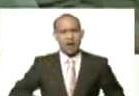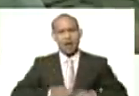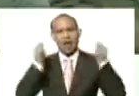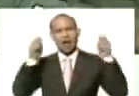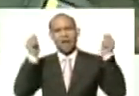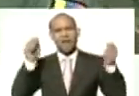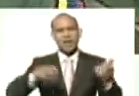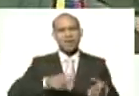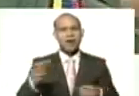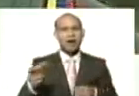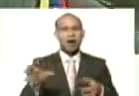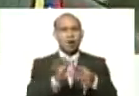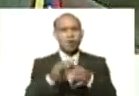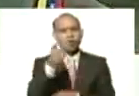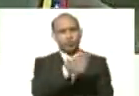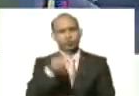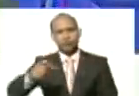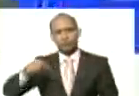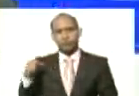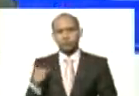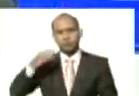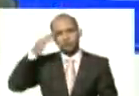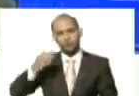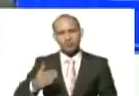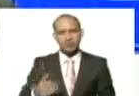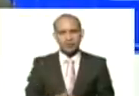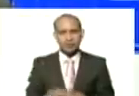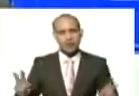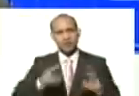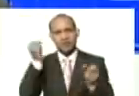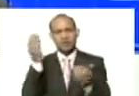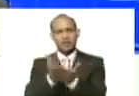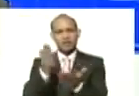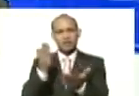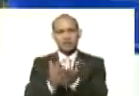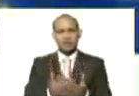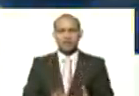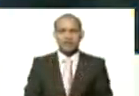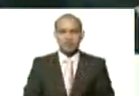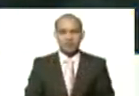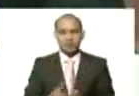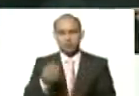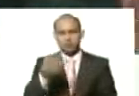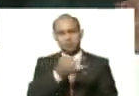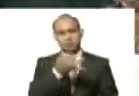Cívico-Militar. Que viva siempre. Muy bien.